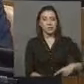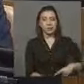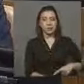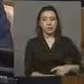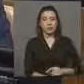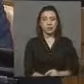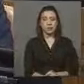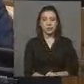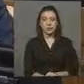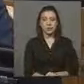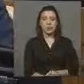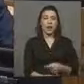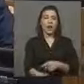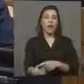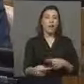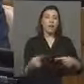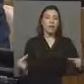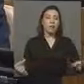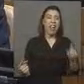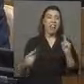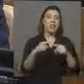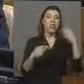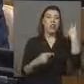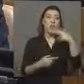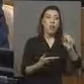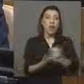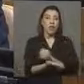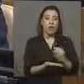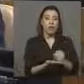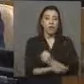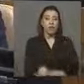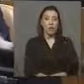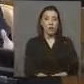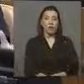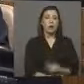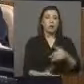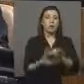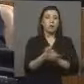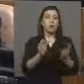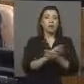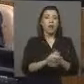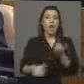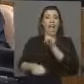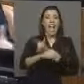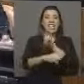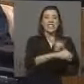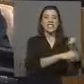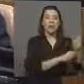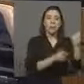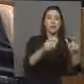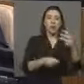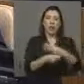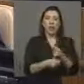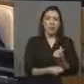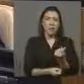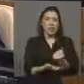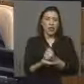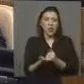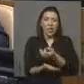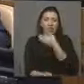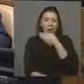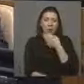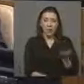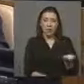que son familiares directos de los dueños de la farmacia que se han coludido para estafar a los adultos mayores con el precio de los remedios, por presidente.